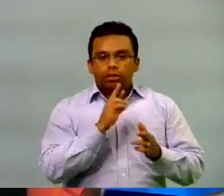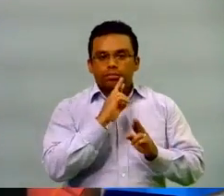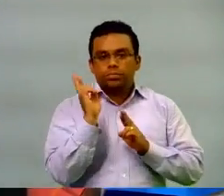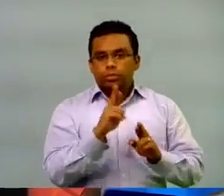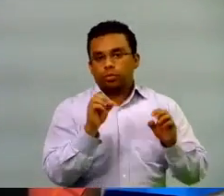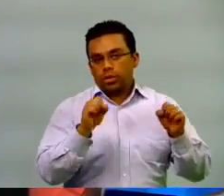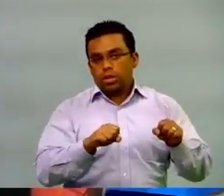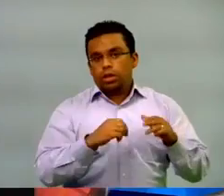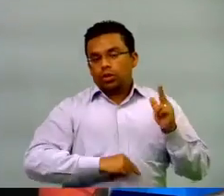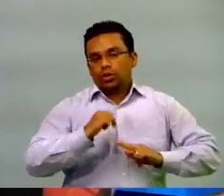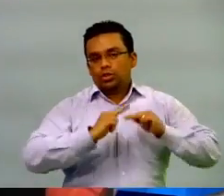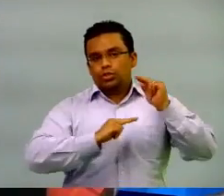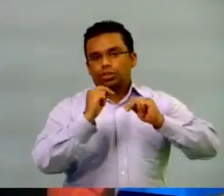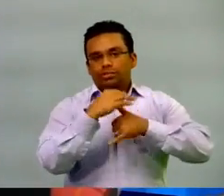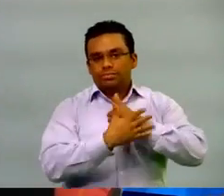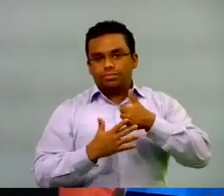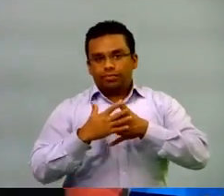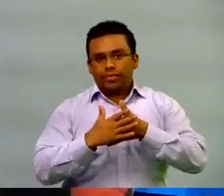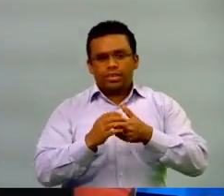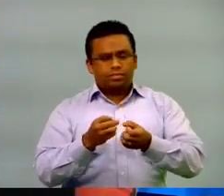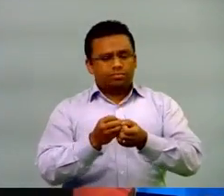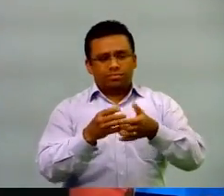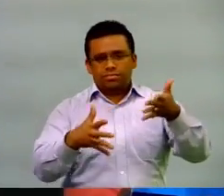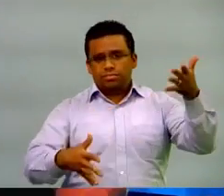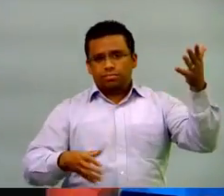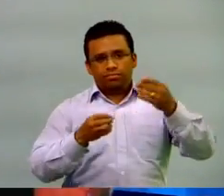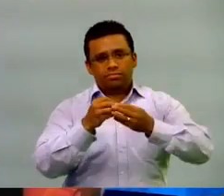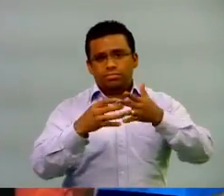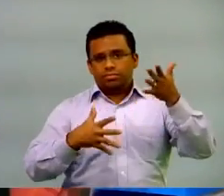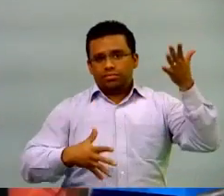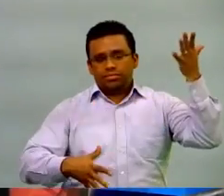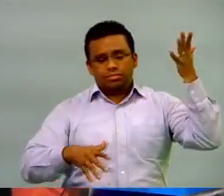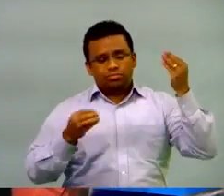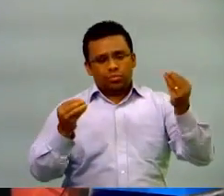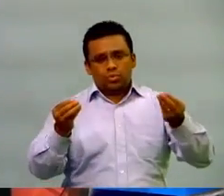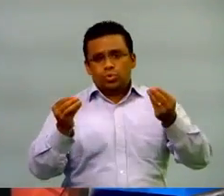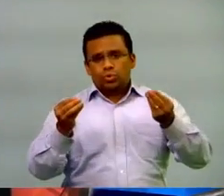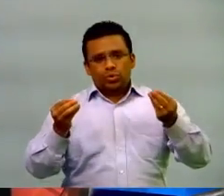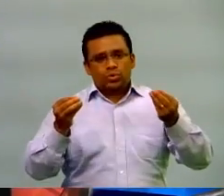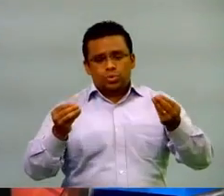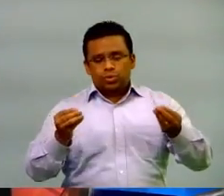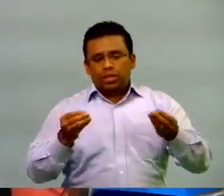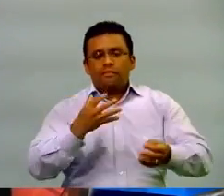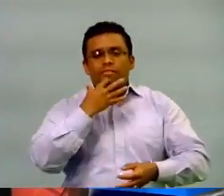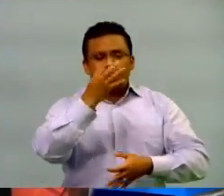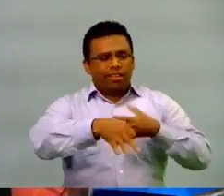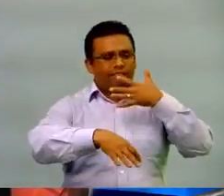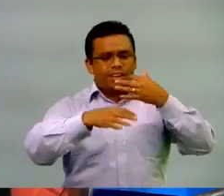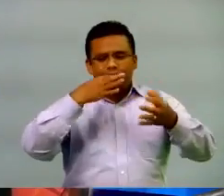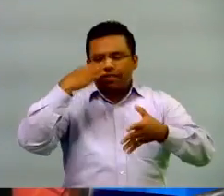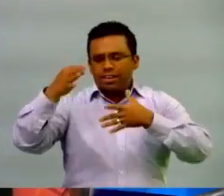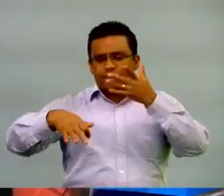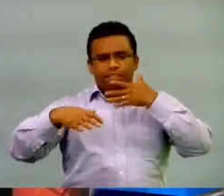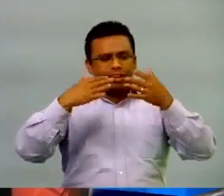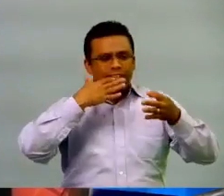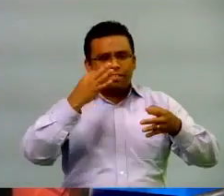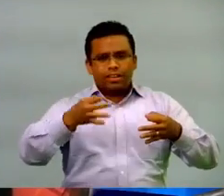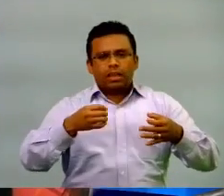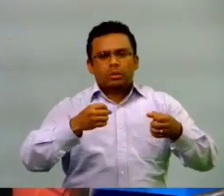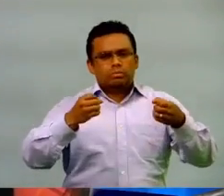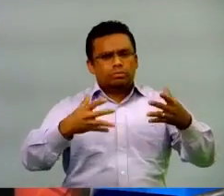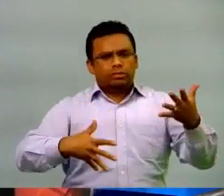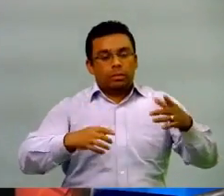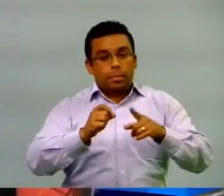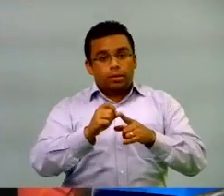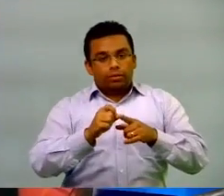realmente a construir país. Entonces hay millones de historias, de verdad, pero diría yo que básicamente tienen como esas